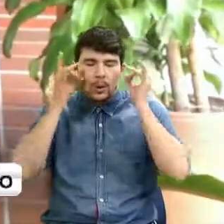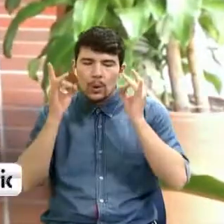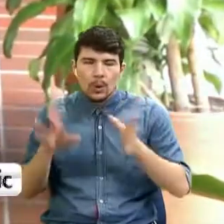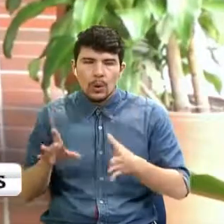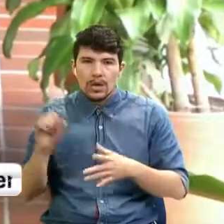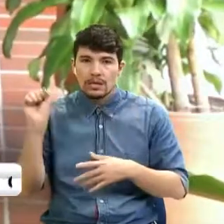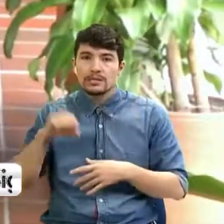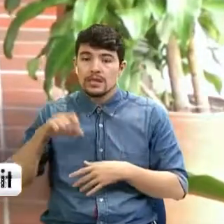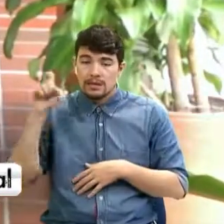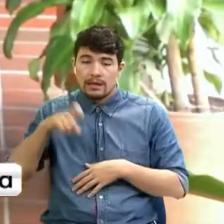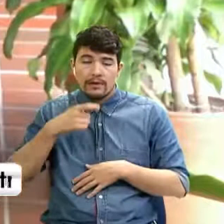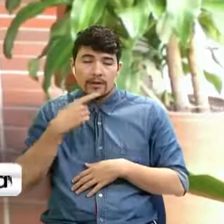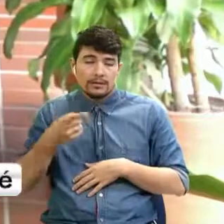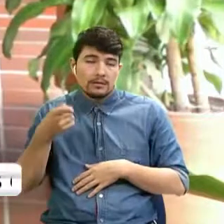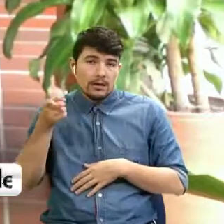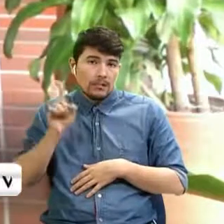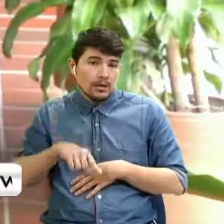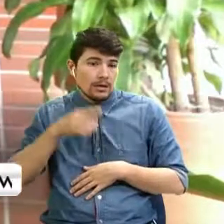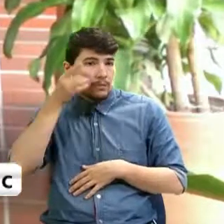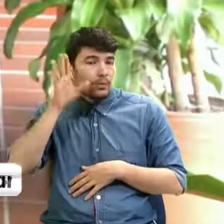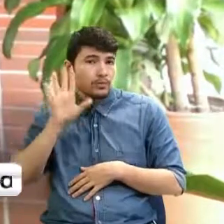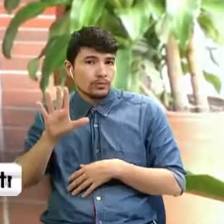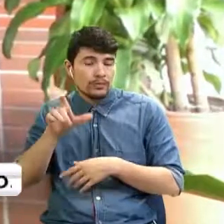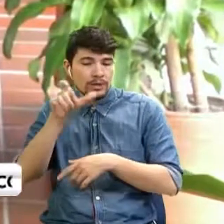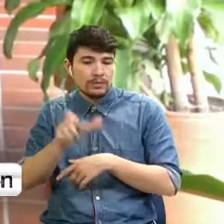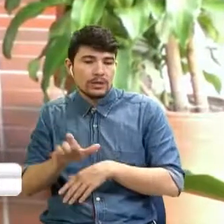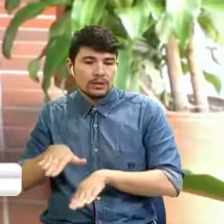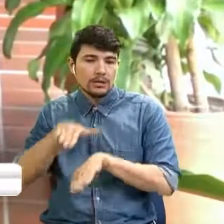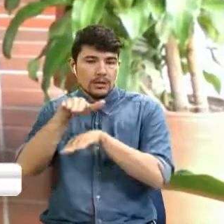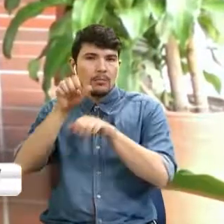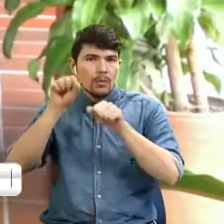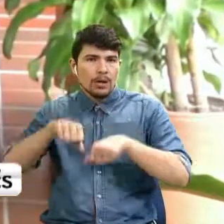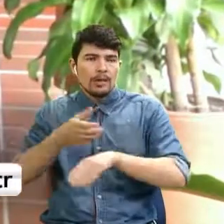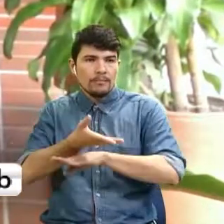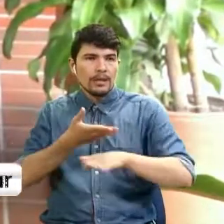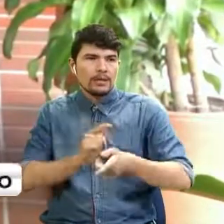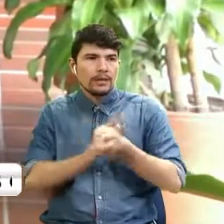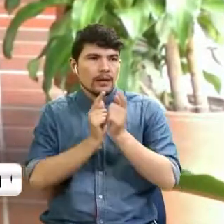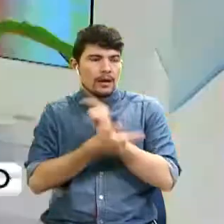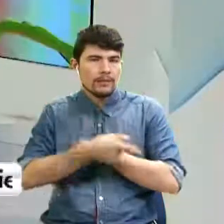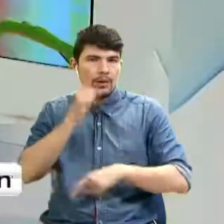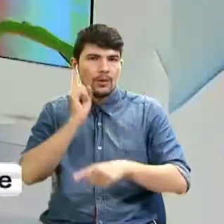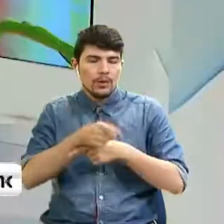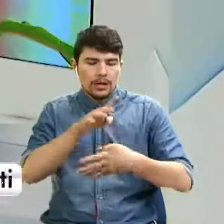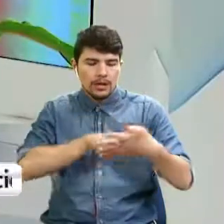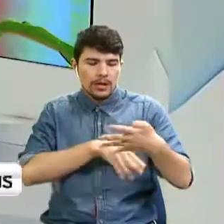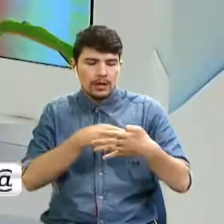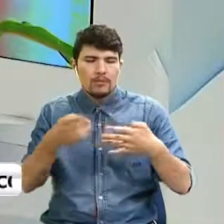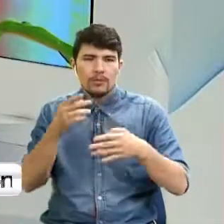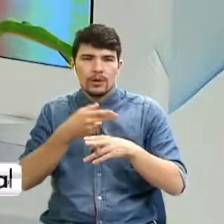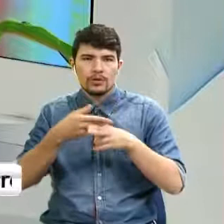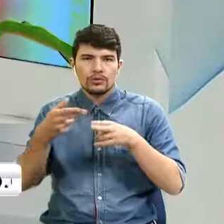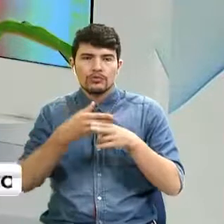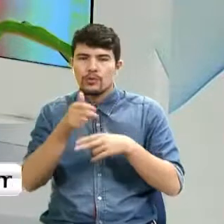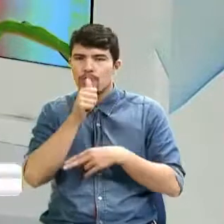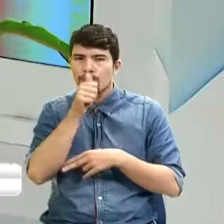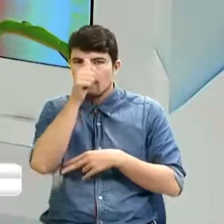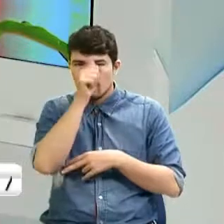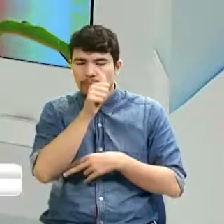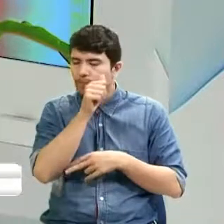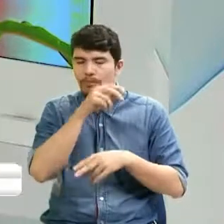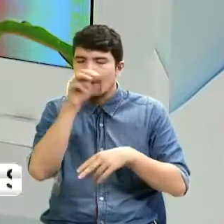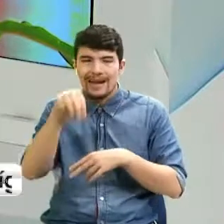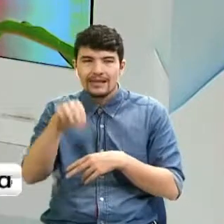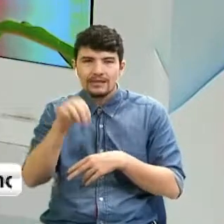decir que no se descarta la posibilidad de que algún representante de la cámara pueda pedir la modificación del orden del día este martes para poder incluir